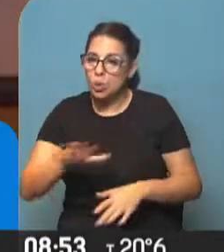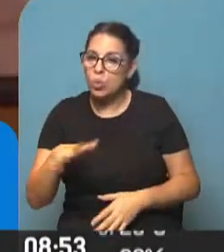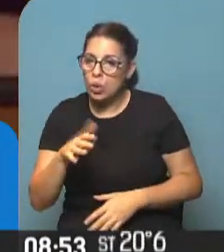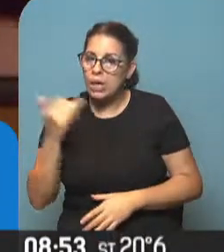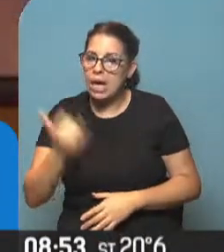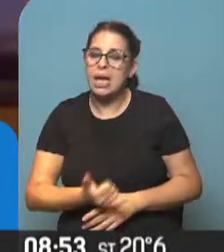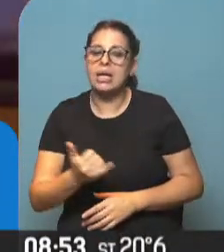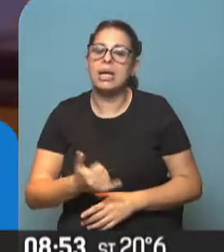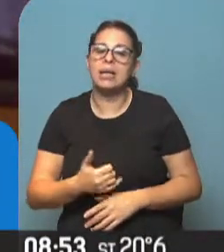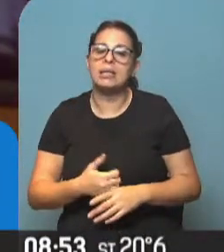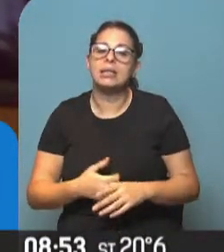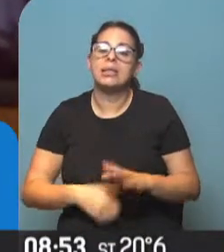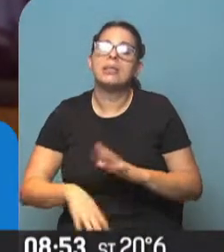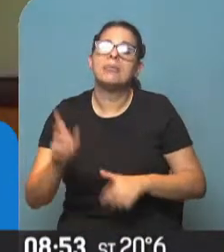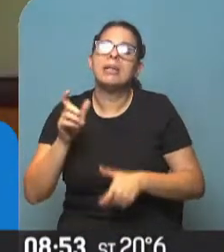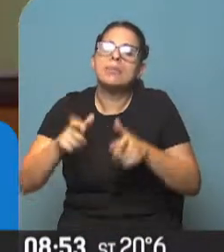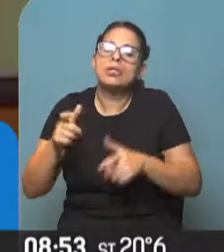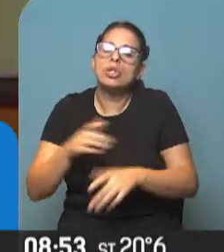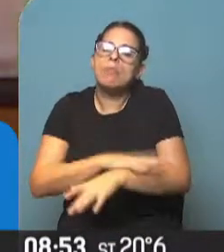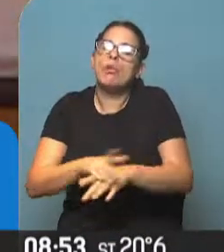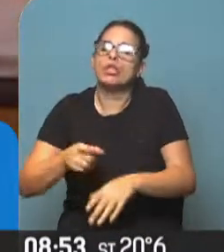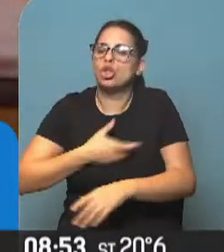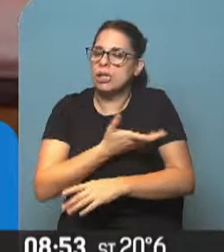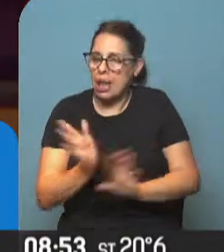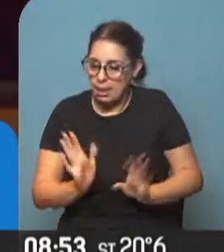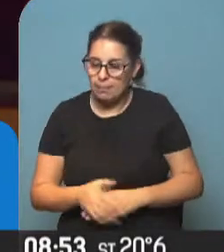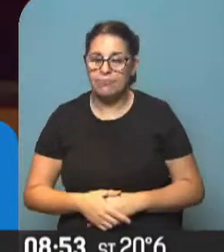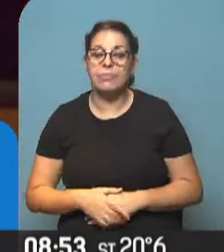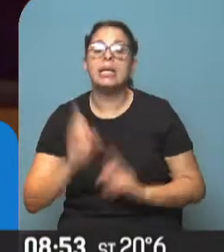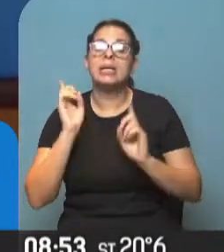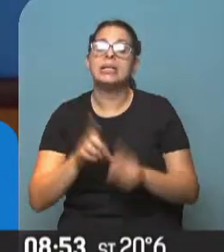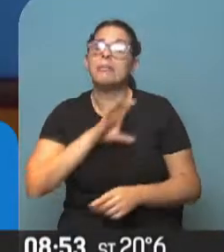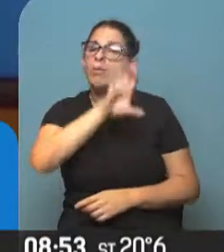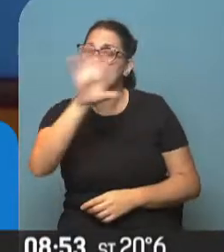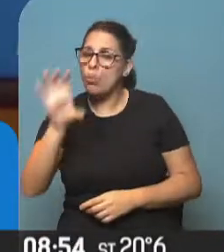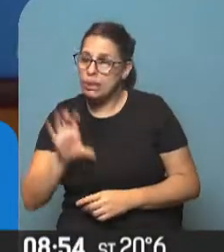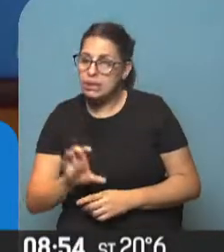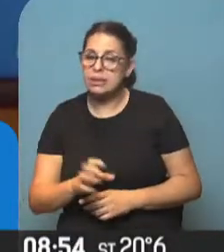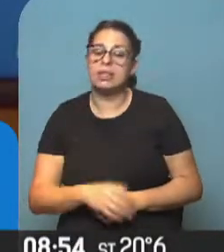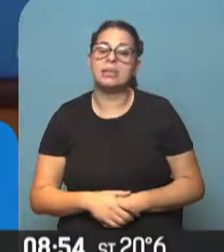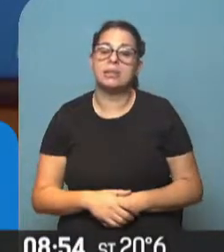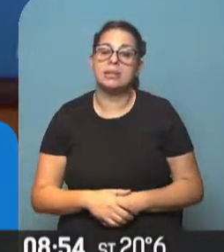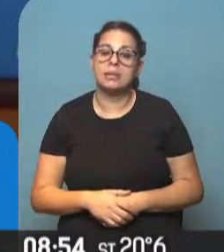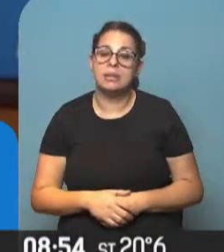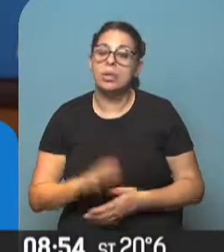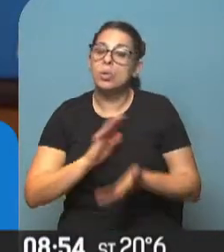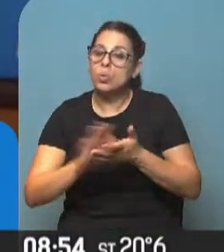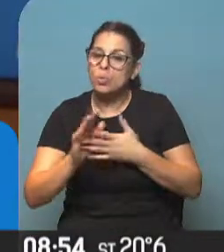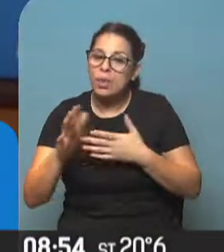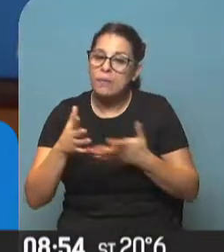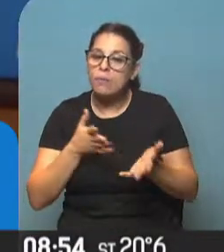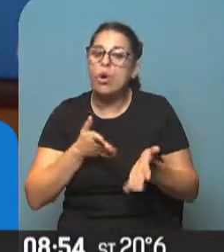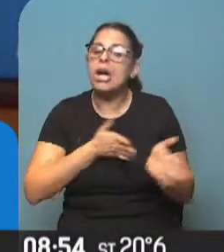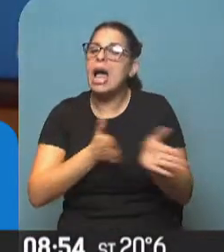donde tenemos población con más carencia social y en los territorios de las provincias y estamos explorando una nueva opción